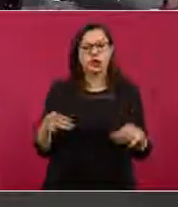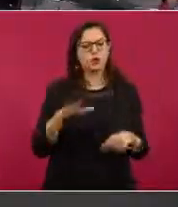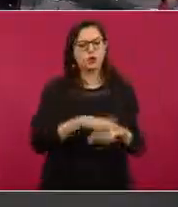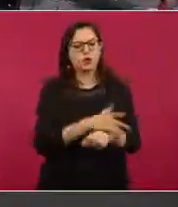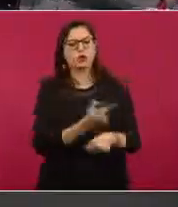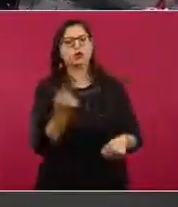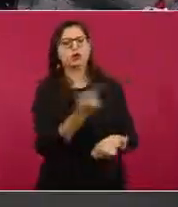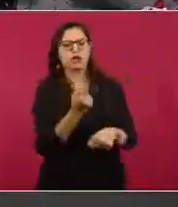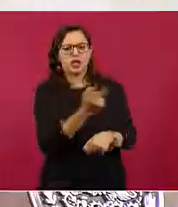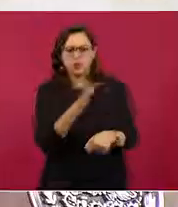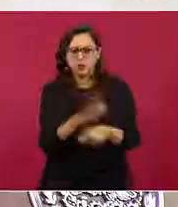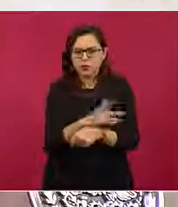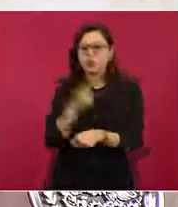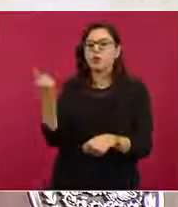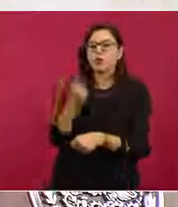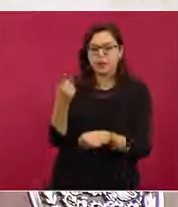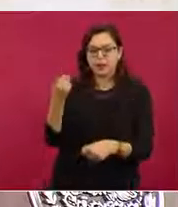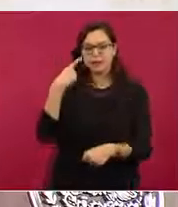cosas.